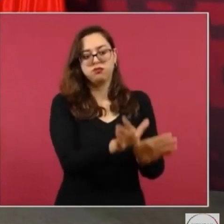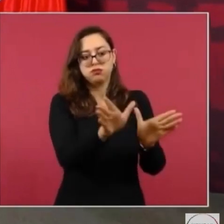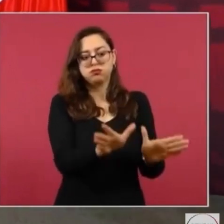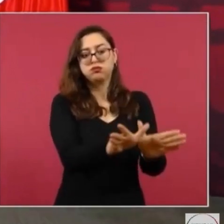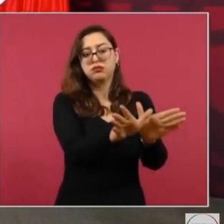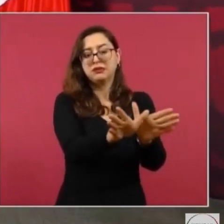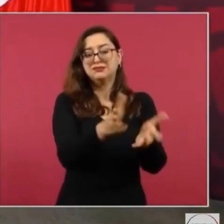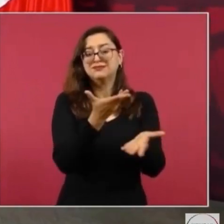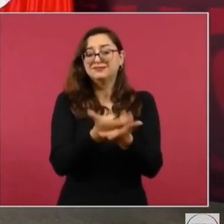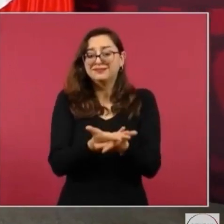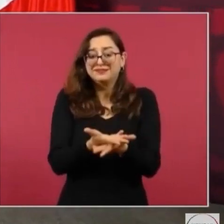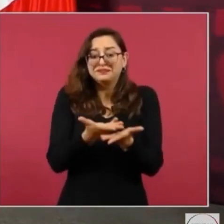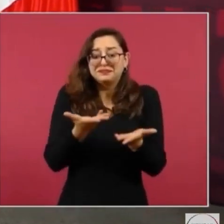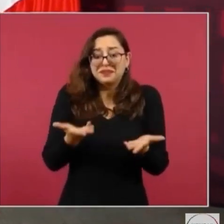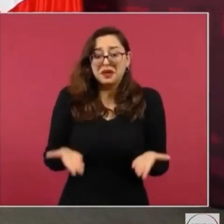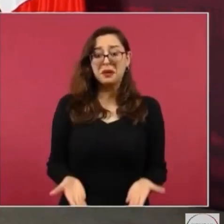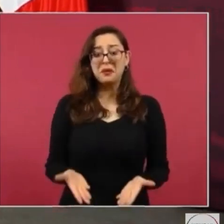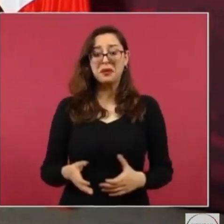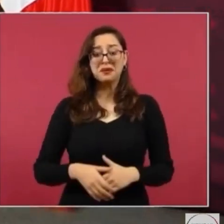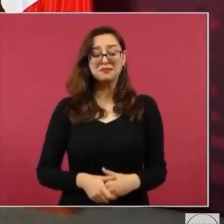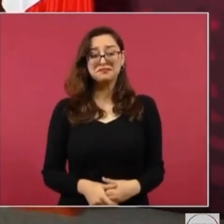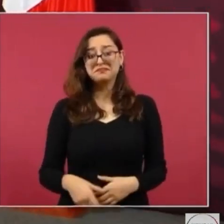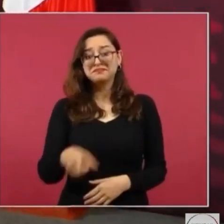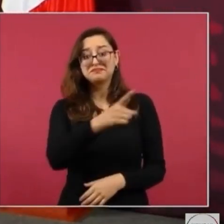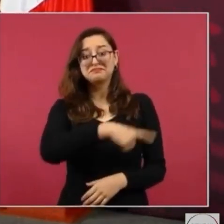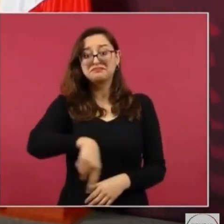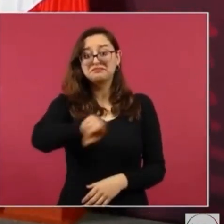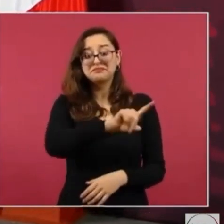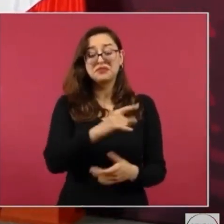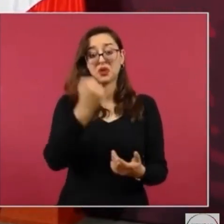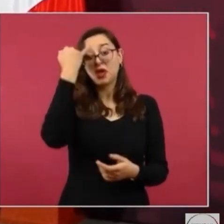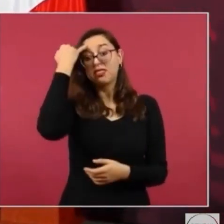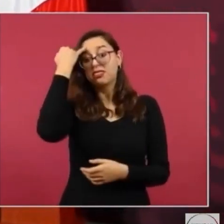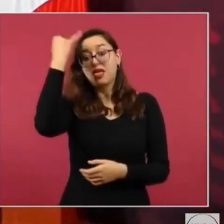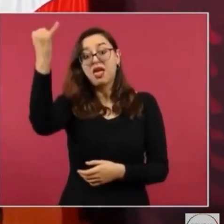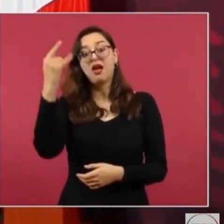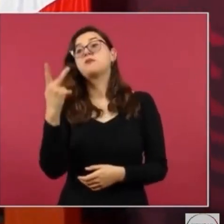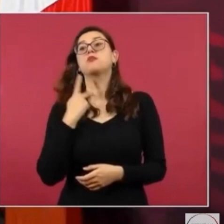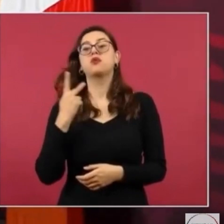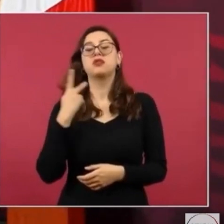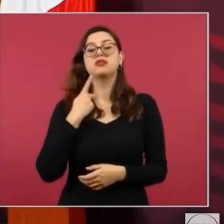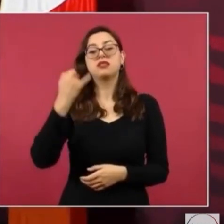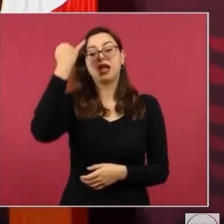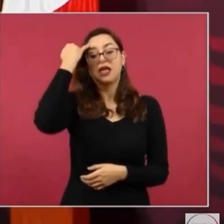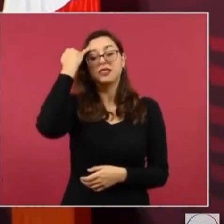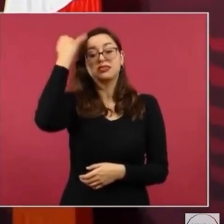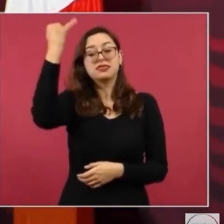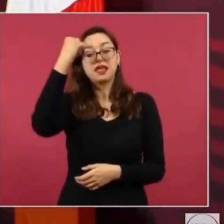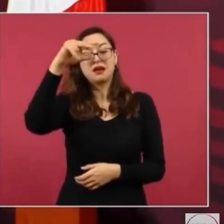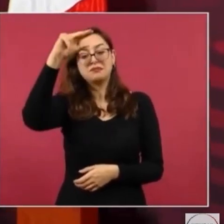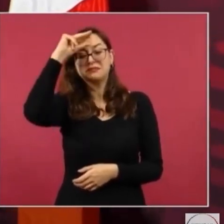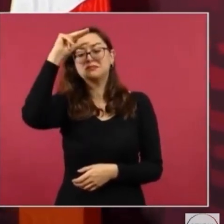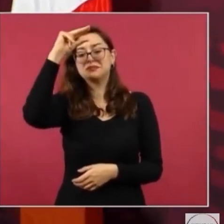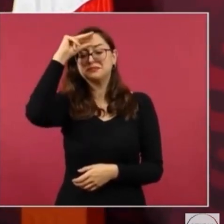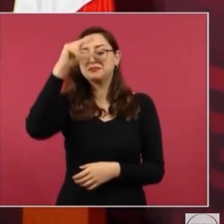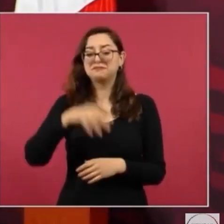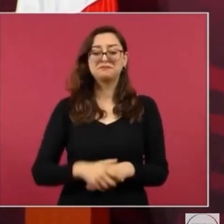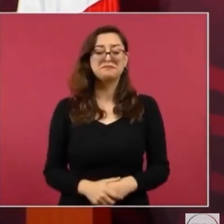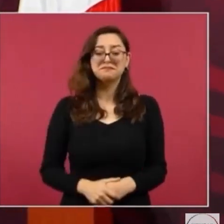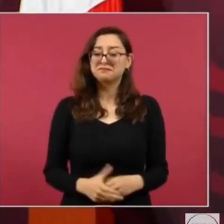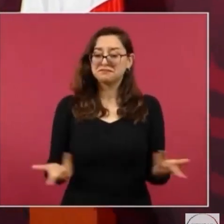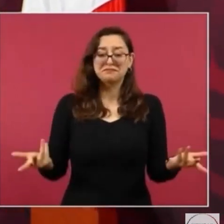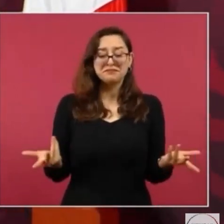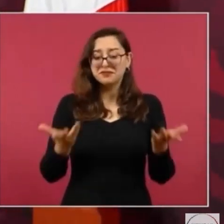ni la importancia política ni la creatividad de antes, porque también,